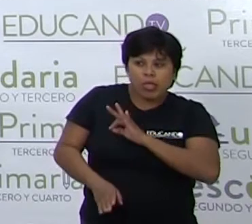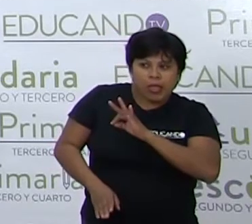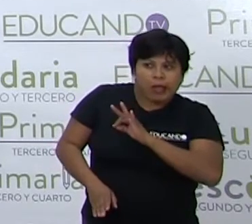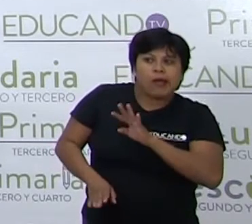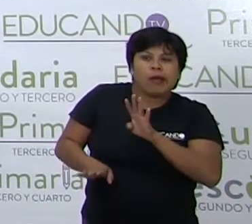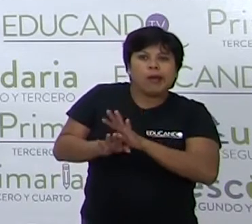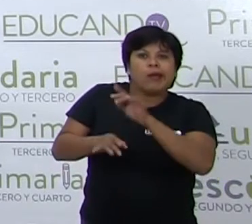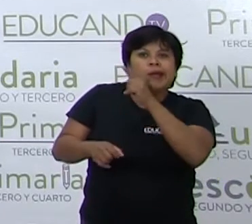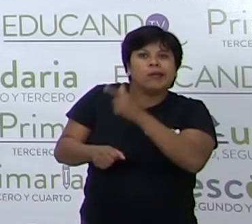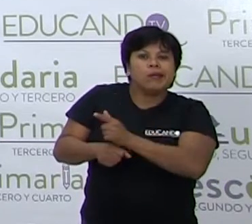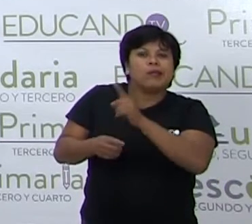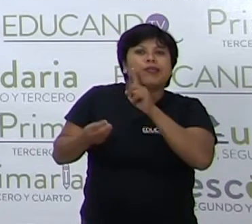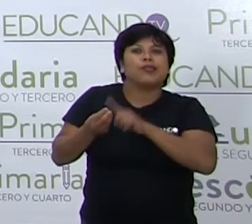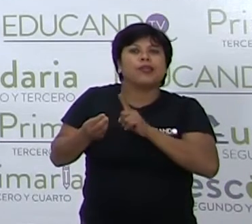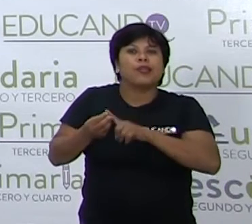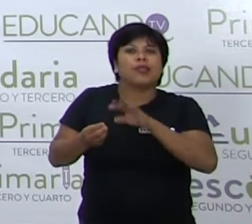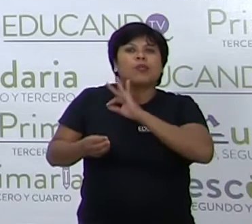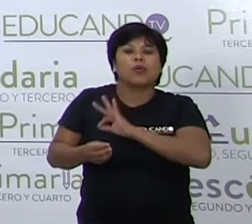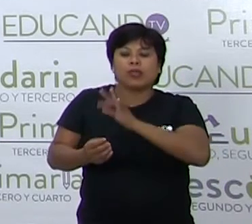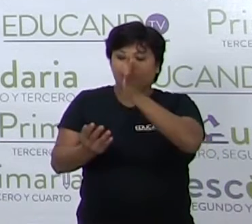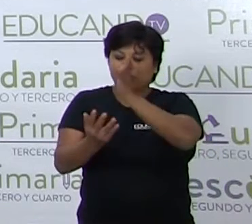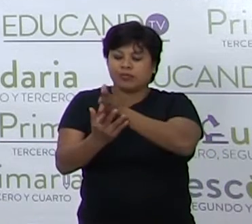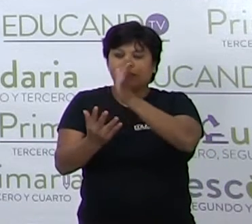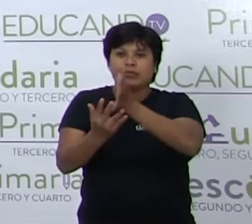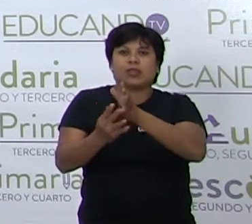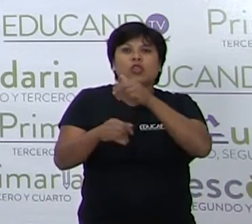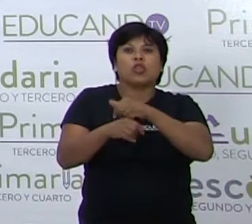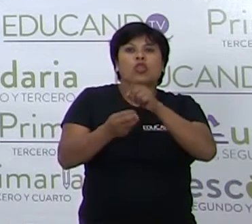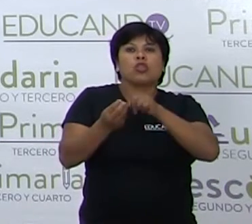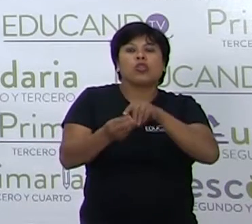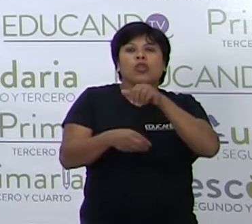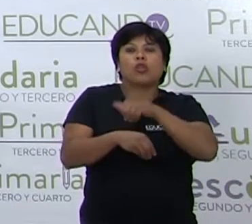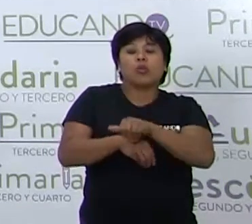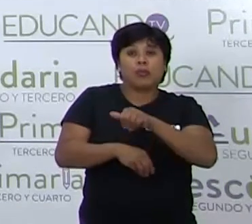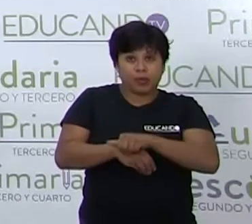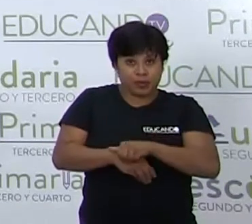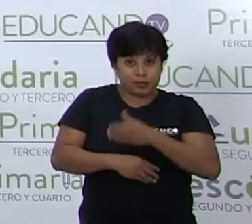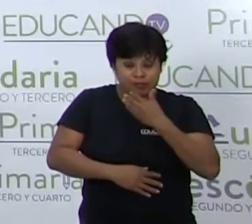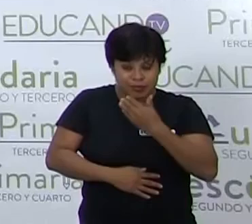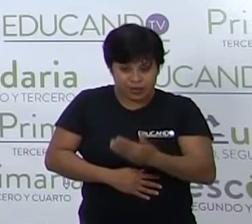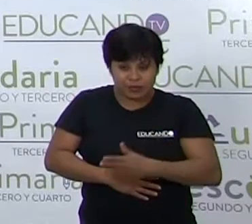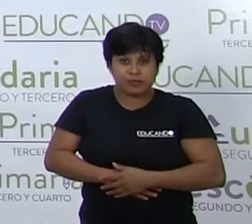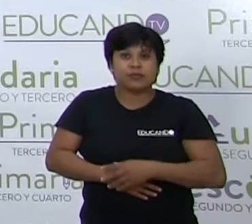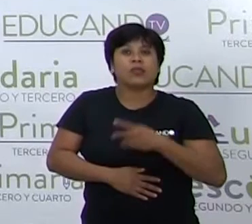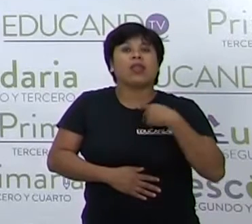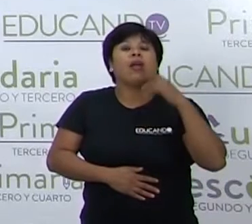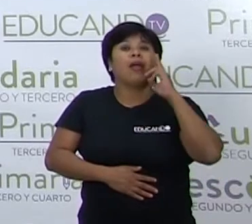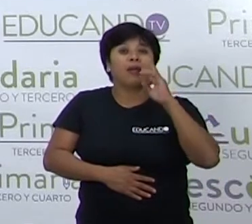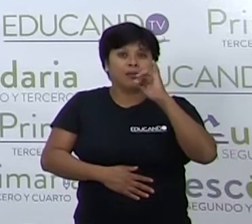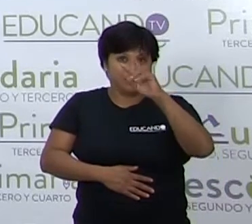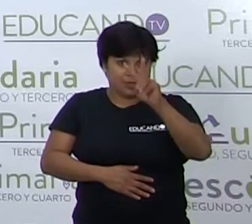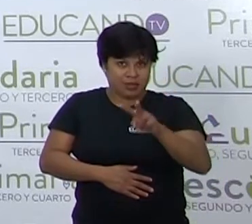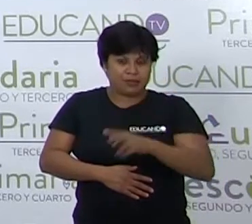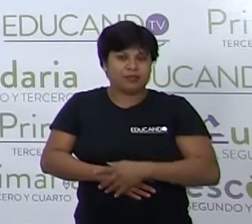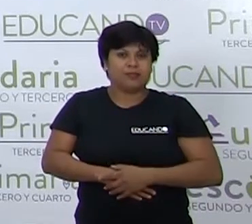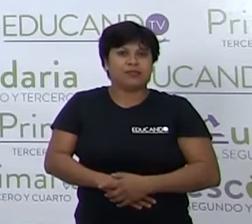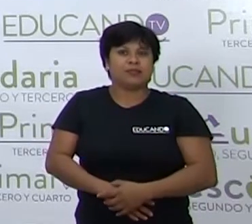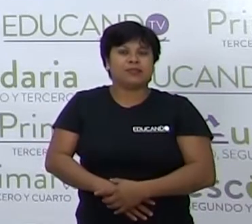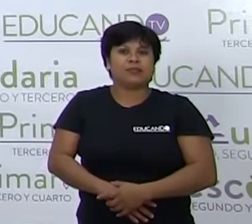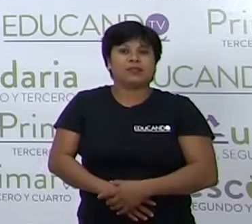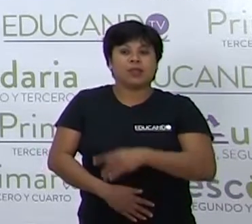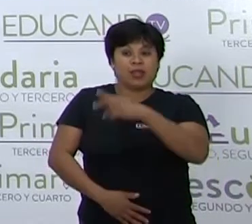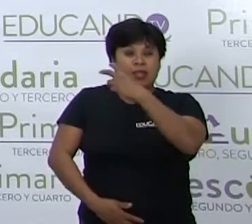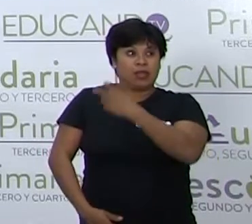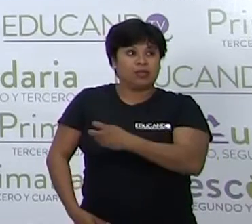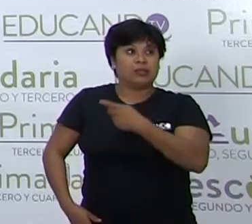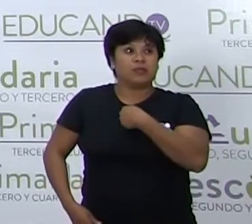saber en dónde voy a ubicar cada número. Bien, vamos a ver si es cierto. Aquí ya